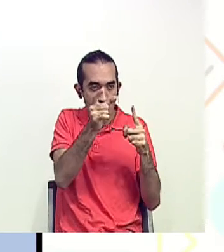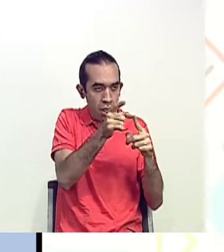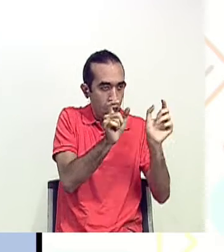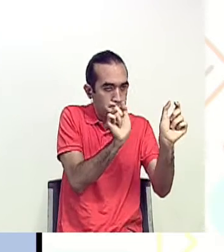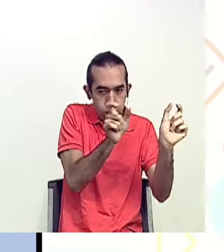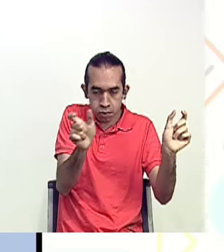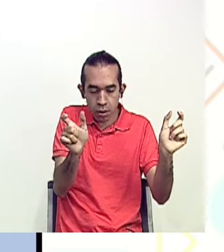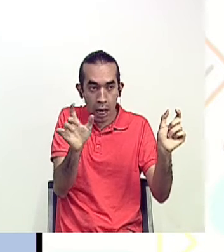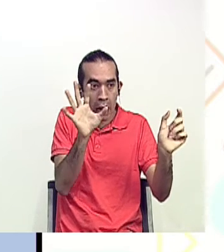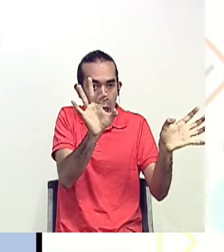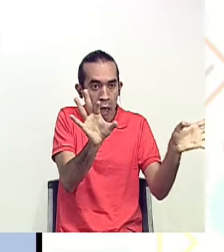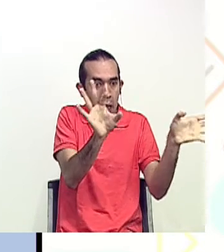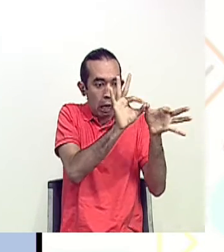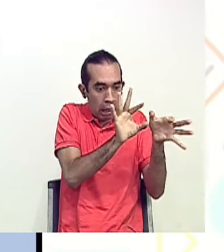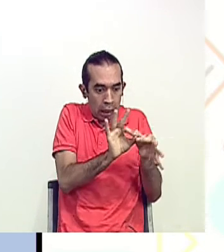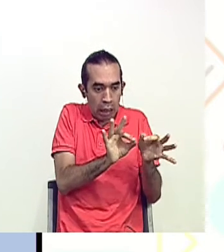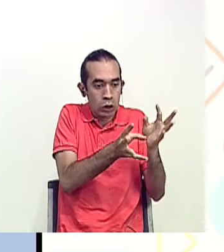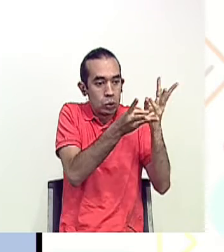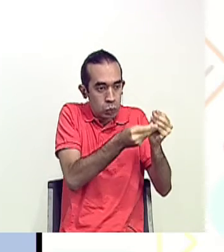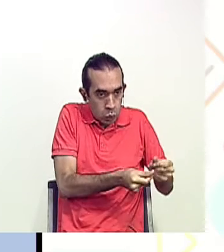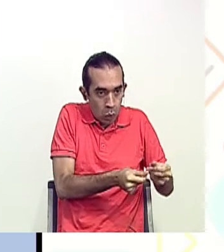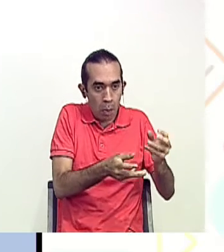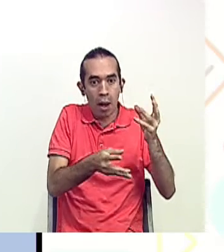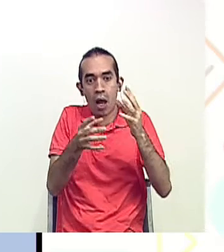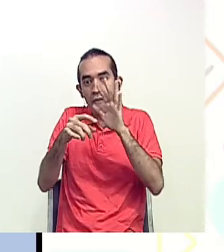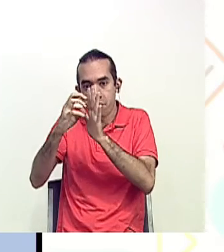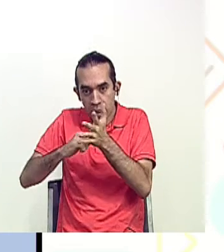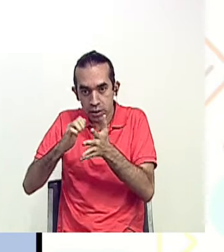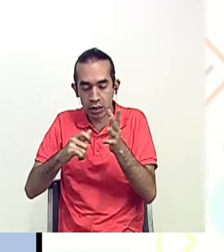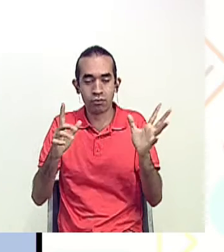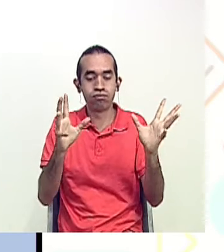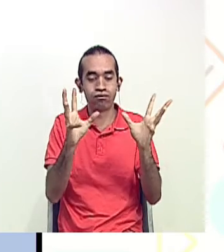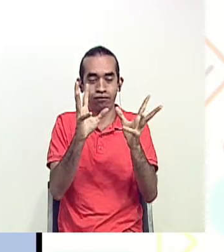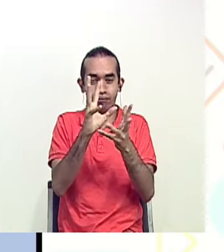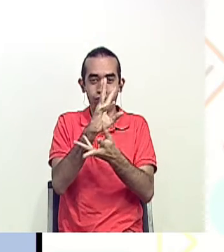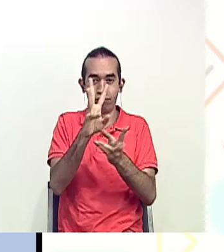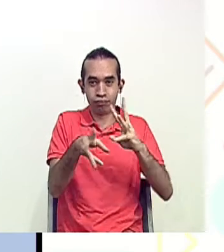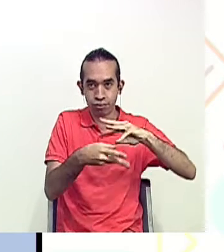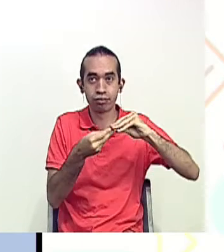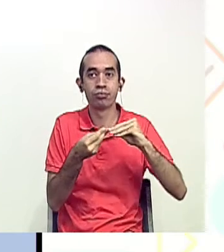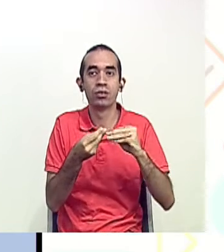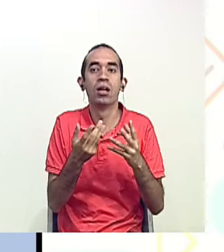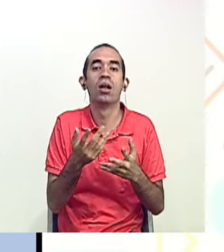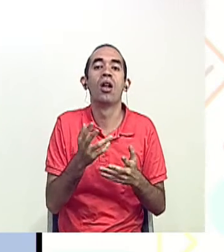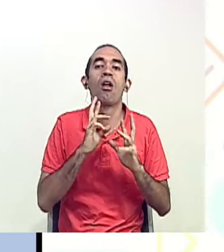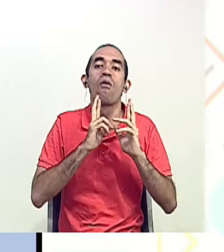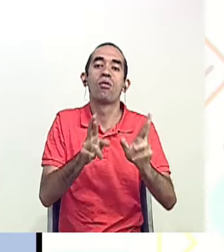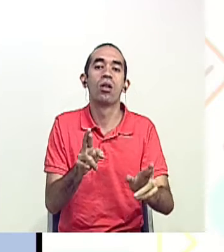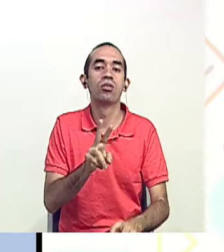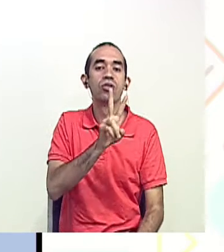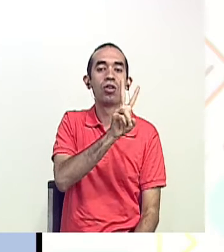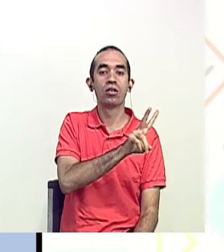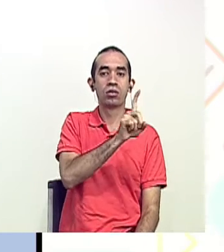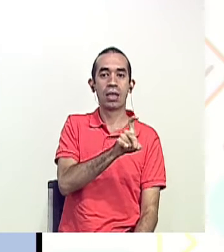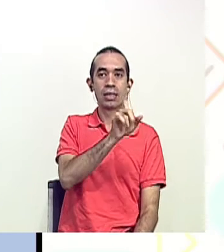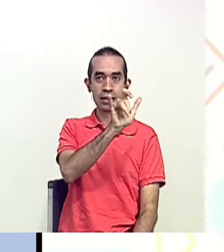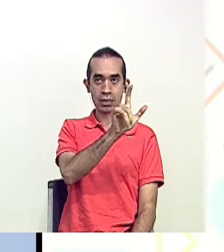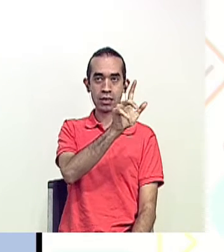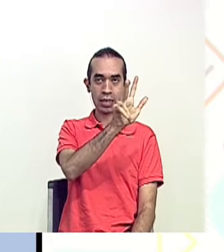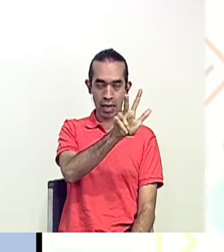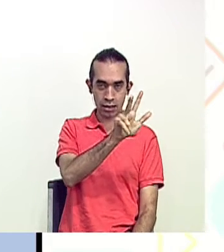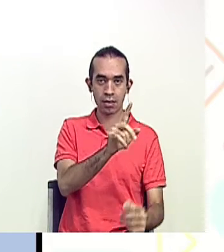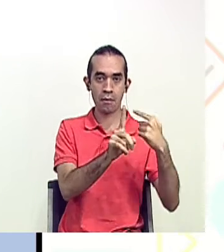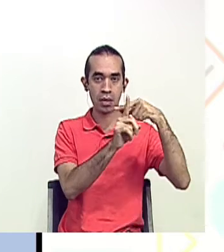obtener nuestra expresión final. El resultado de esa multiplicación corresponde a 2x3